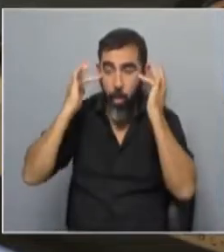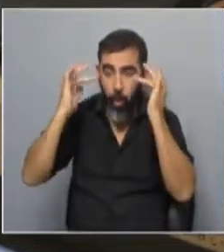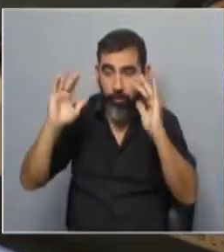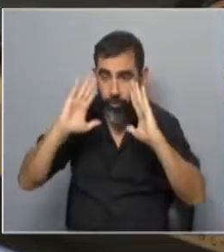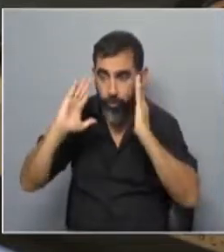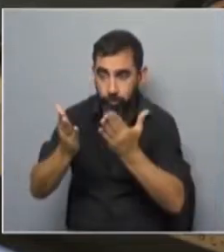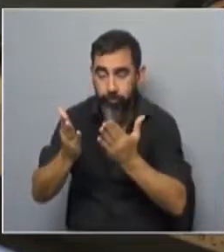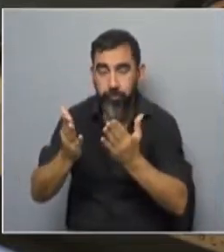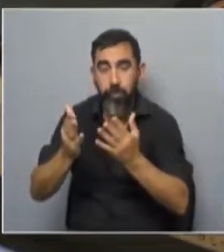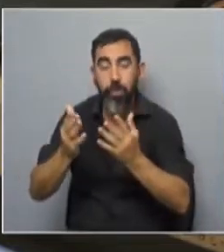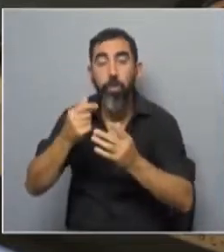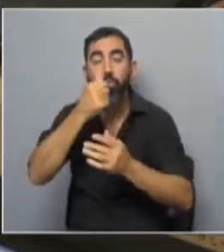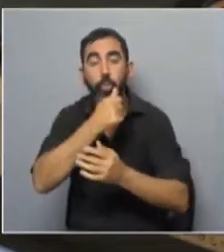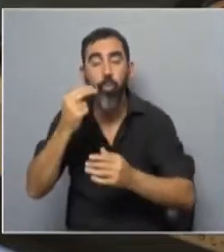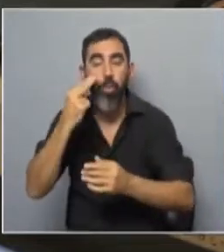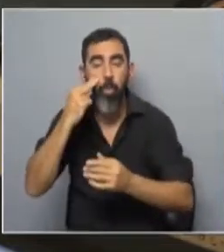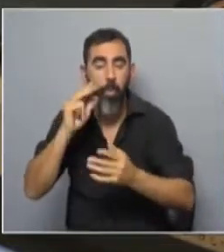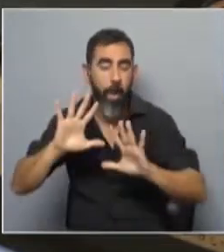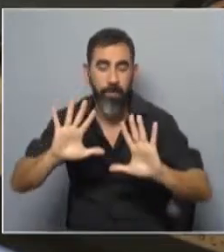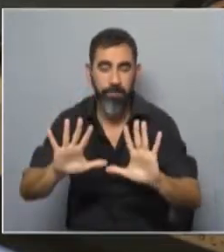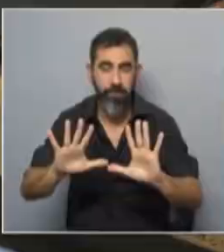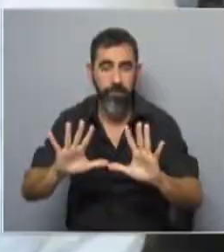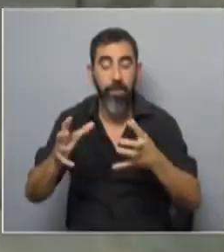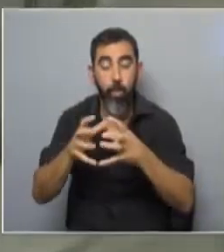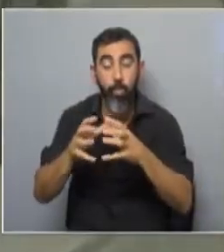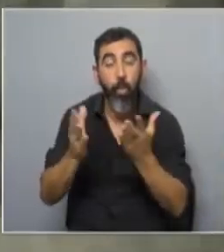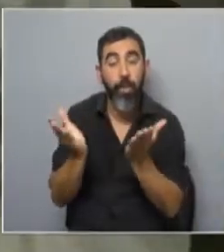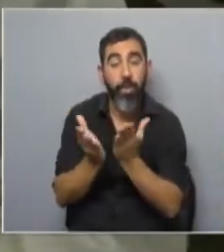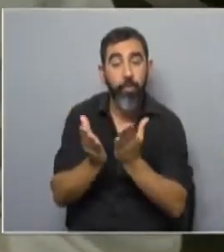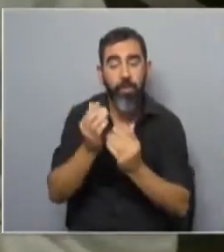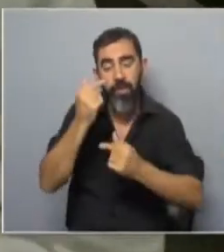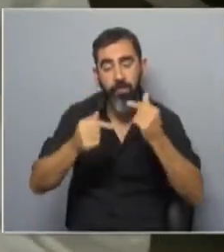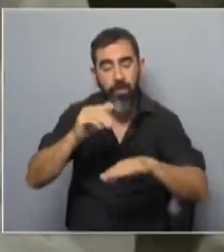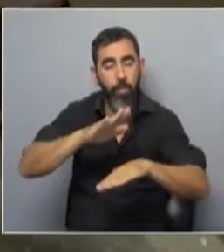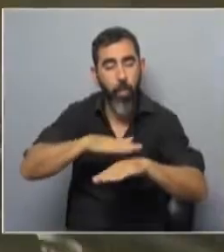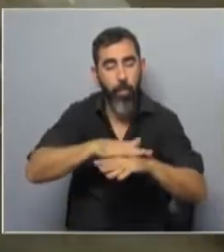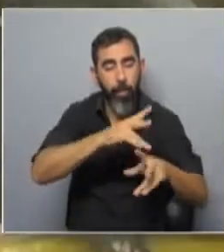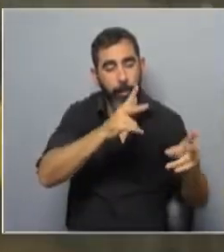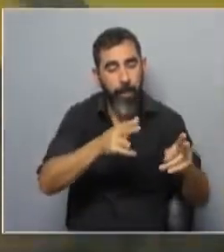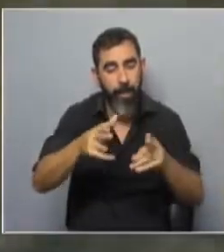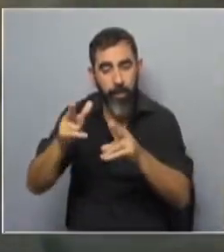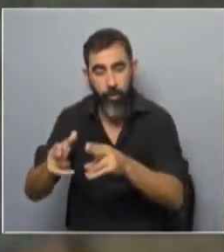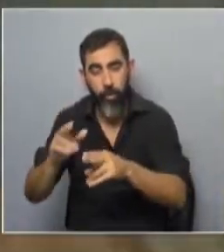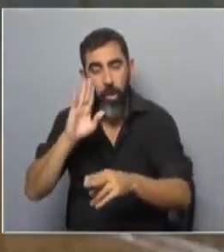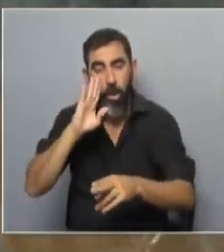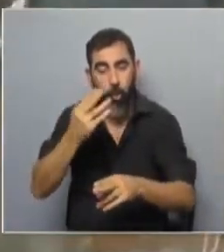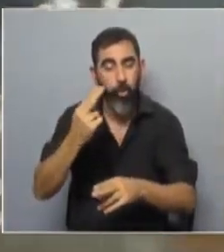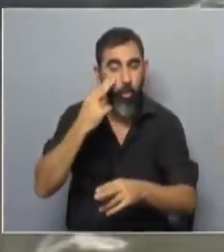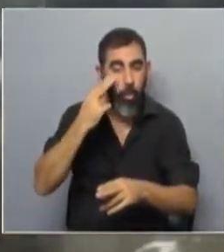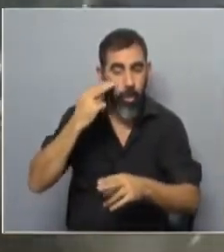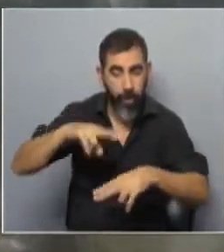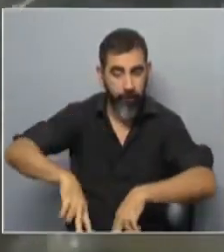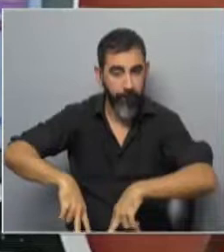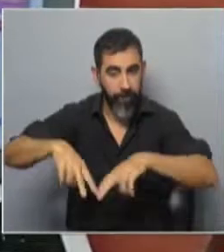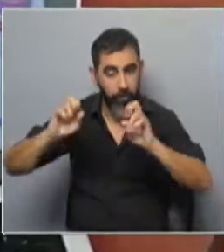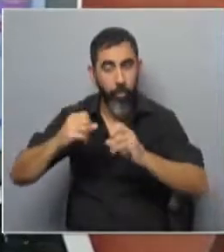una metodología de resolución de problemas. El colectivo de estudiantes atraviesa distintas etapas de reconocimiento de un problema, de